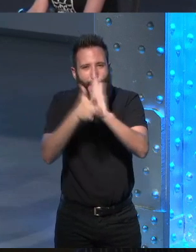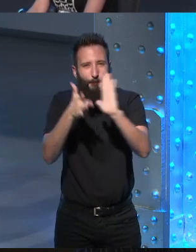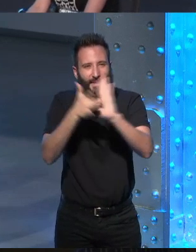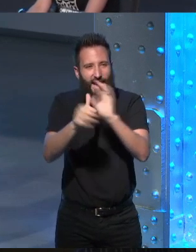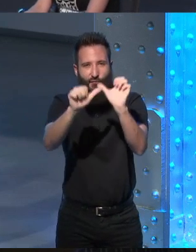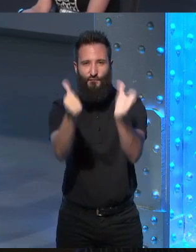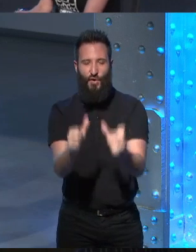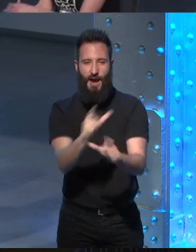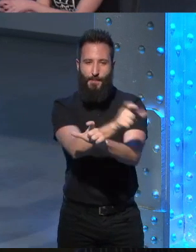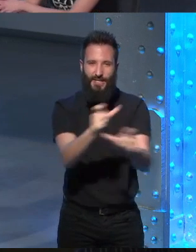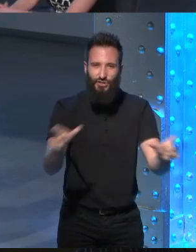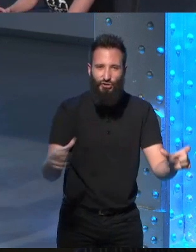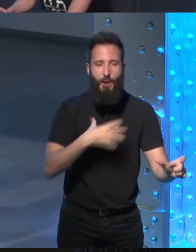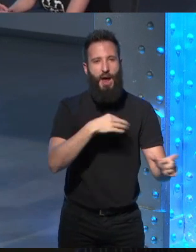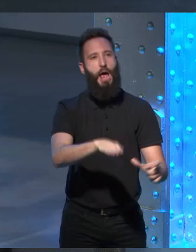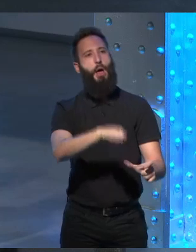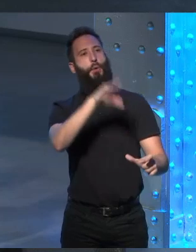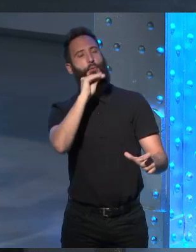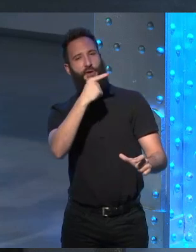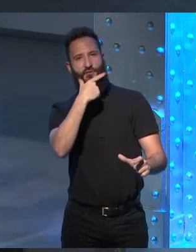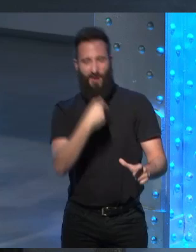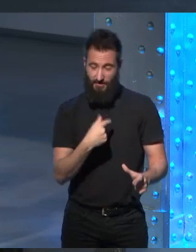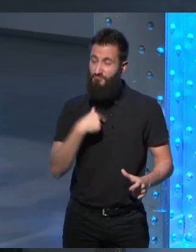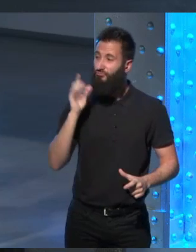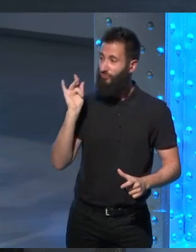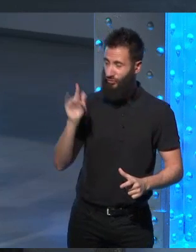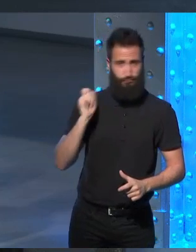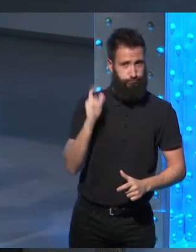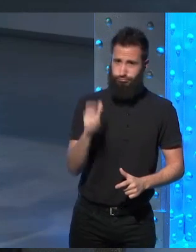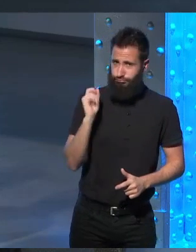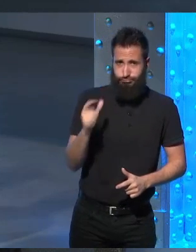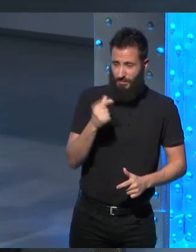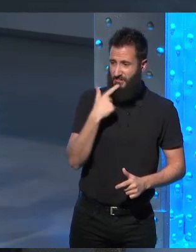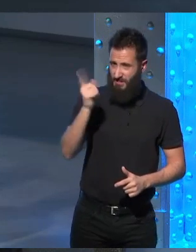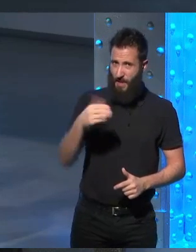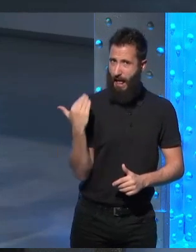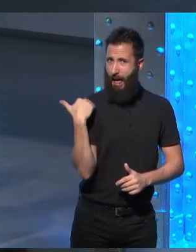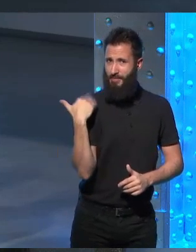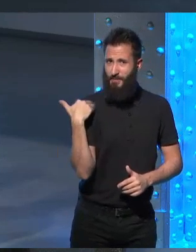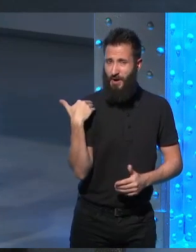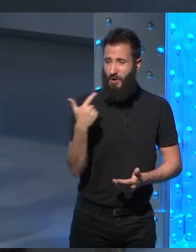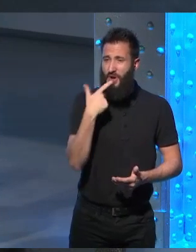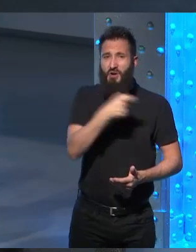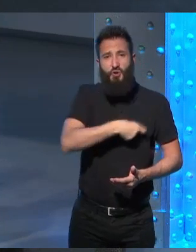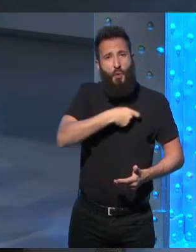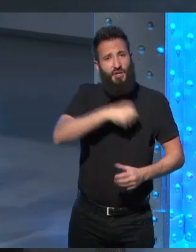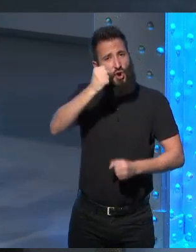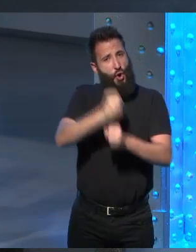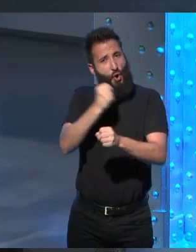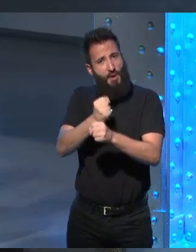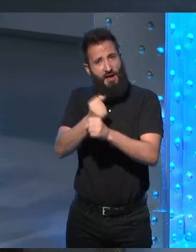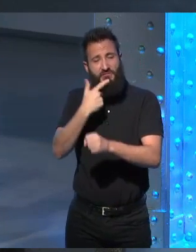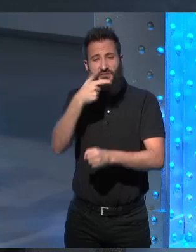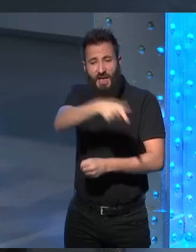ciudadanos lo puedan entender más fácilmente. Sí, continuamente. Sobre todo, últimamente, por ejemplo, de comisiones obreras me han pedido que